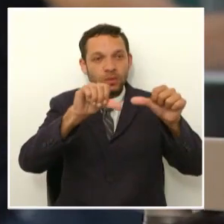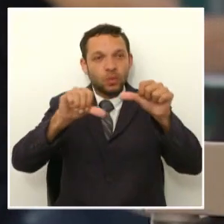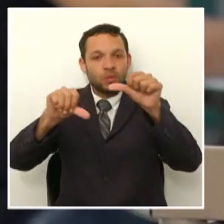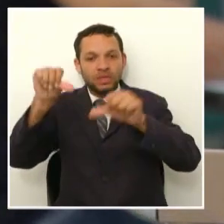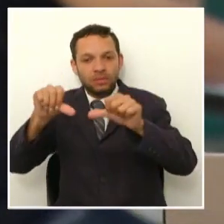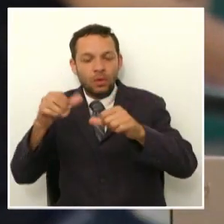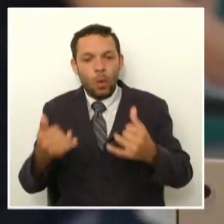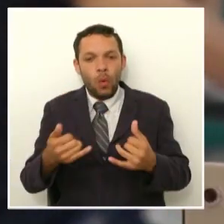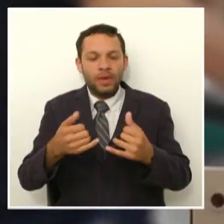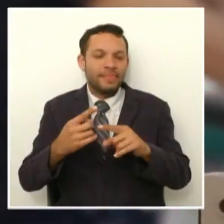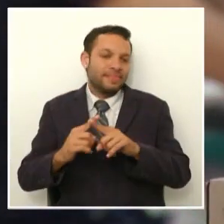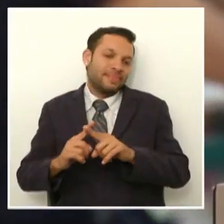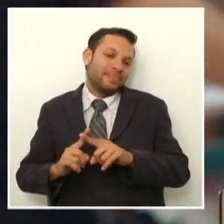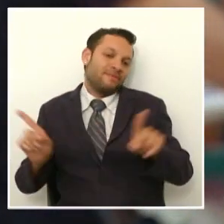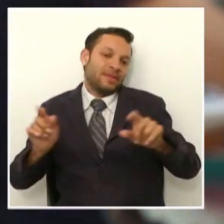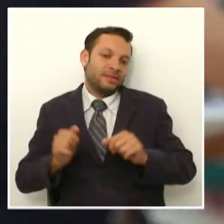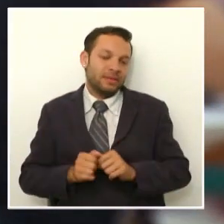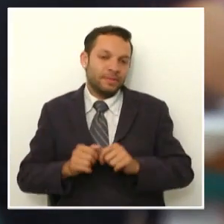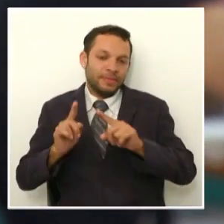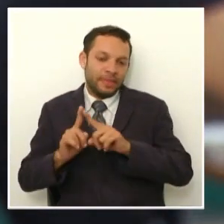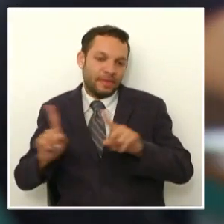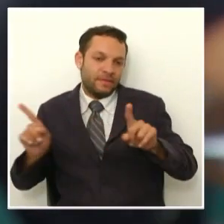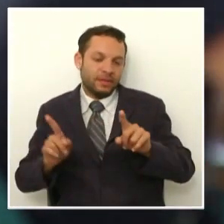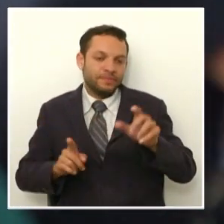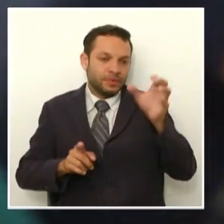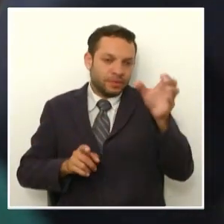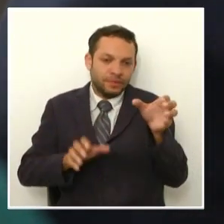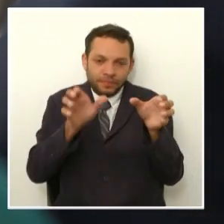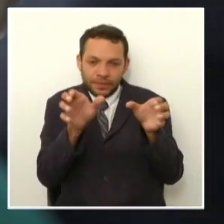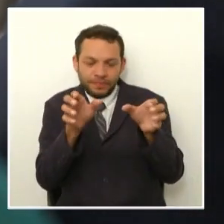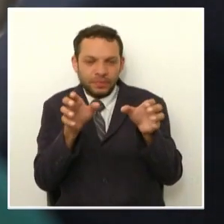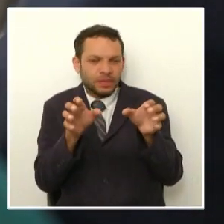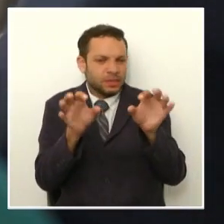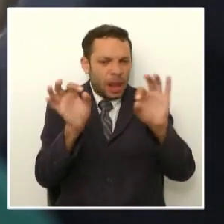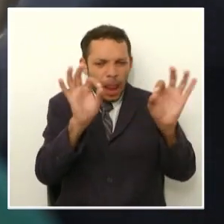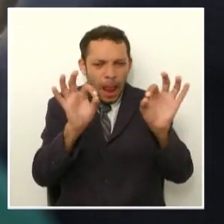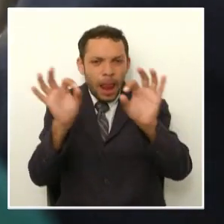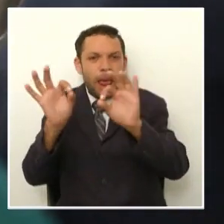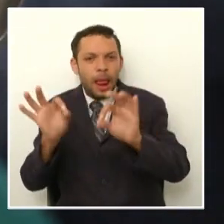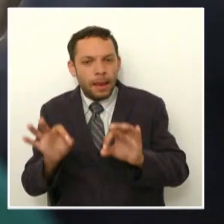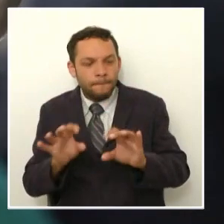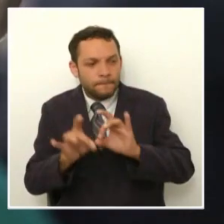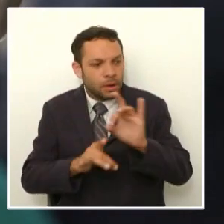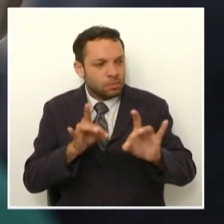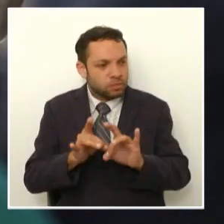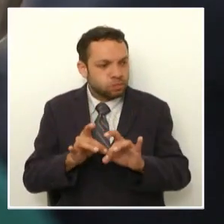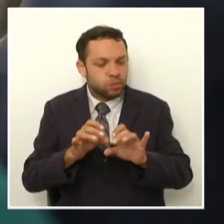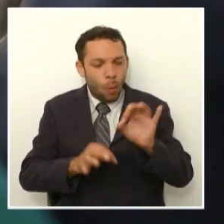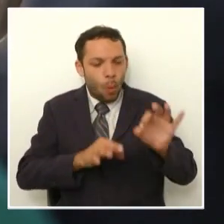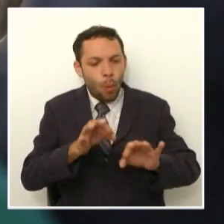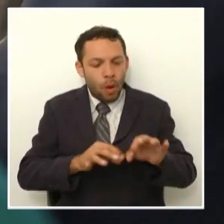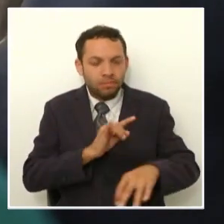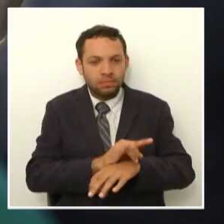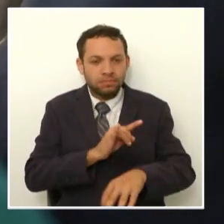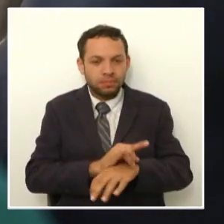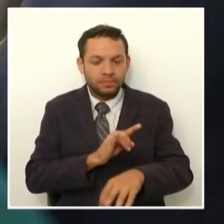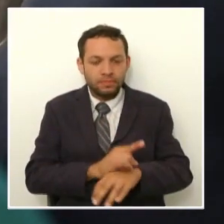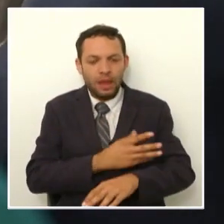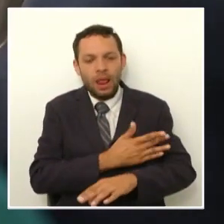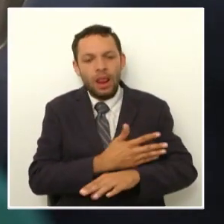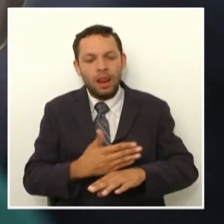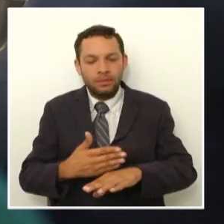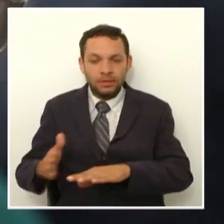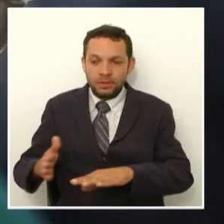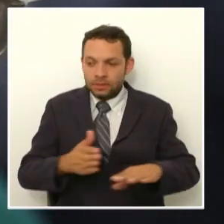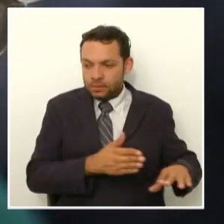drogas. El enflorane tampoco. Es decir, eso ha evolucionado afortunadamente mucho. Pero no